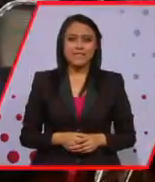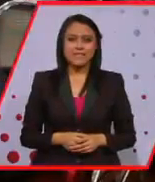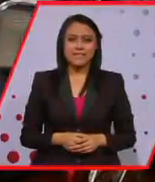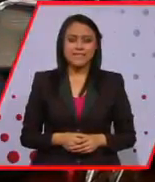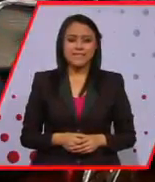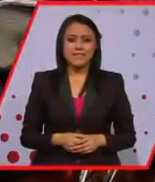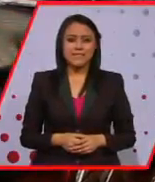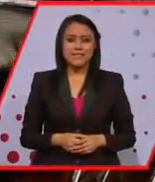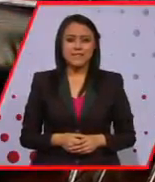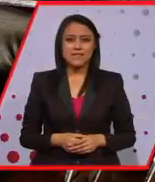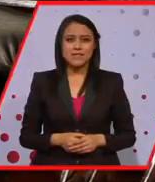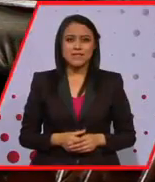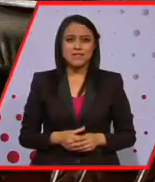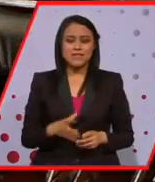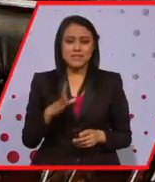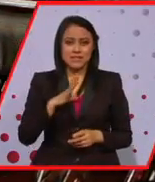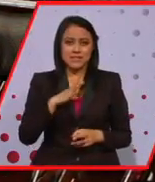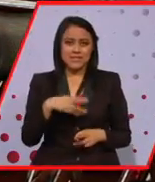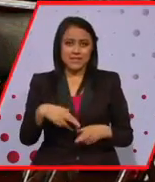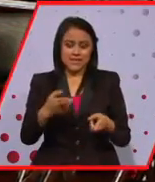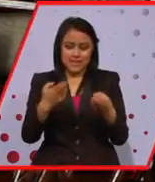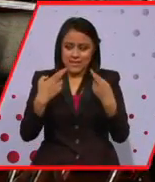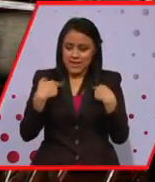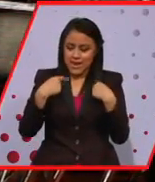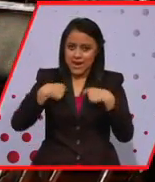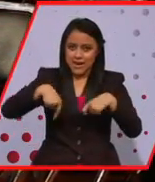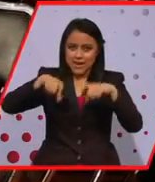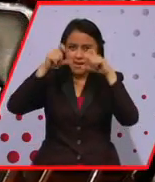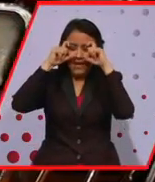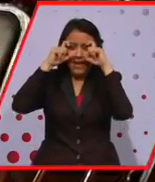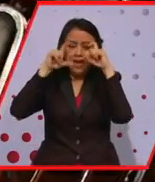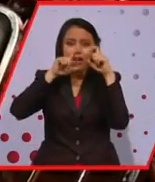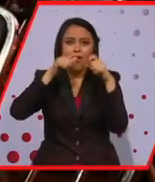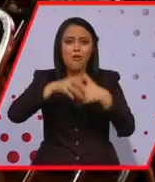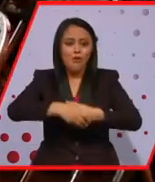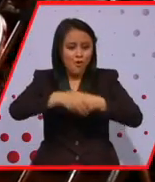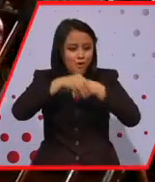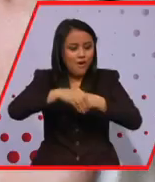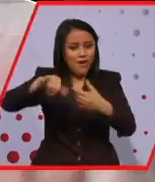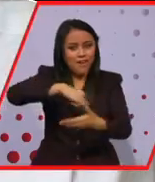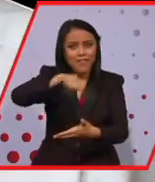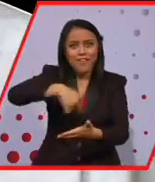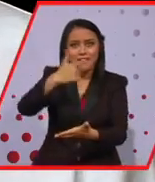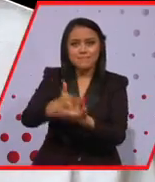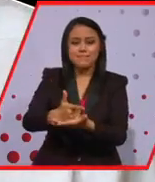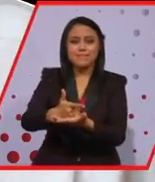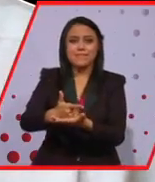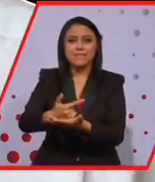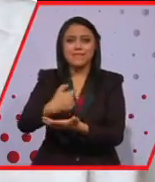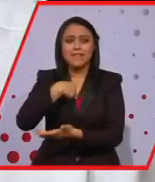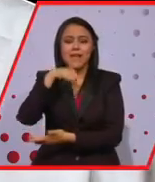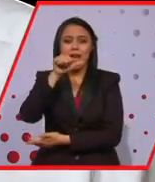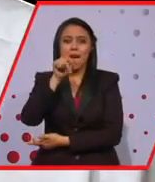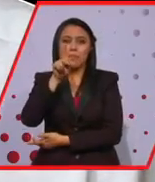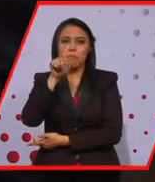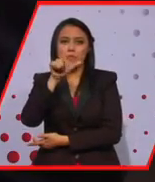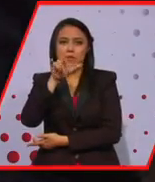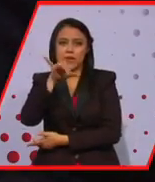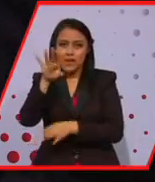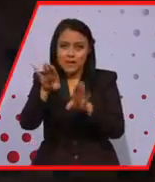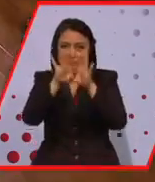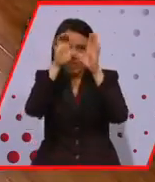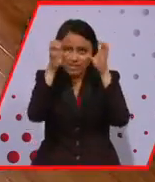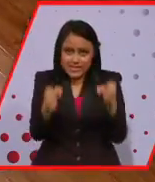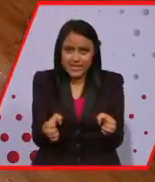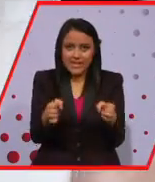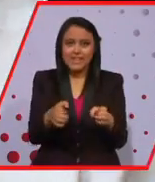¿Se imagina regalarme mis lentes y luego saludar a don Jorge? Señor Apolinar, ¿cómo está? Don